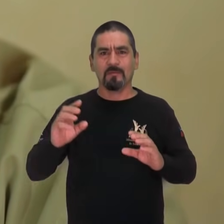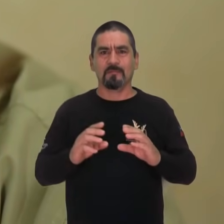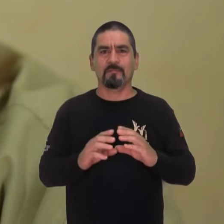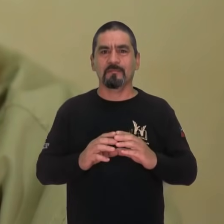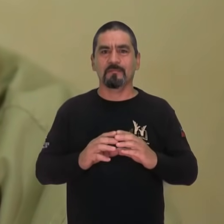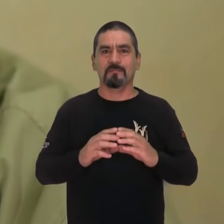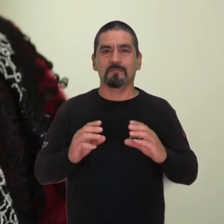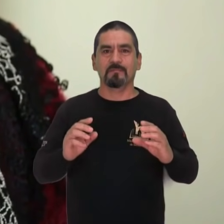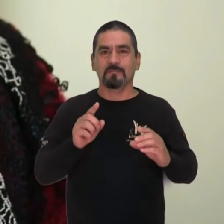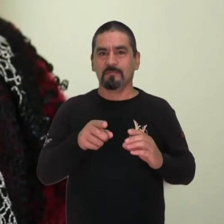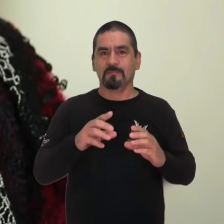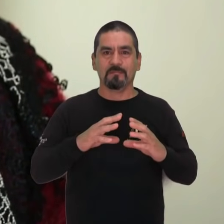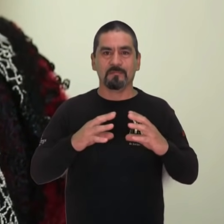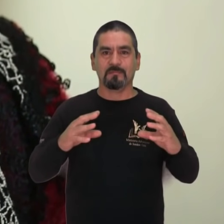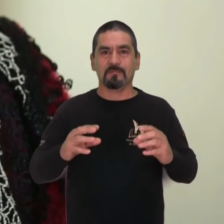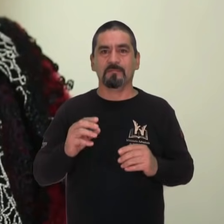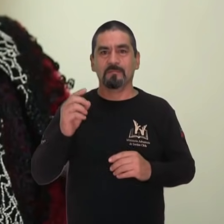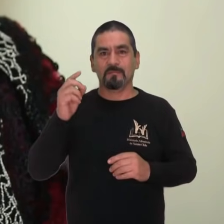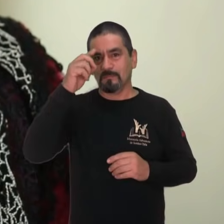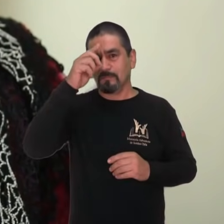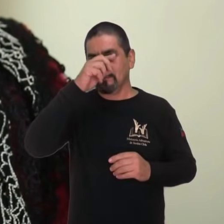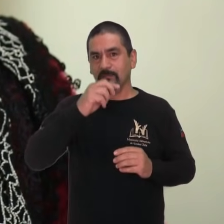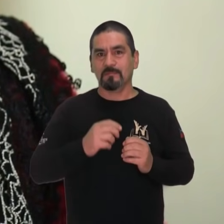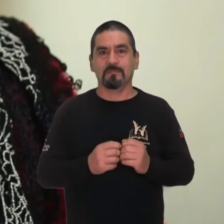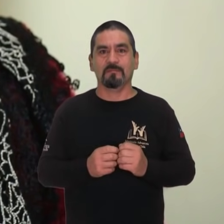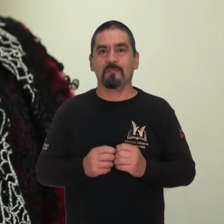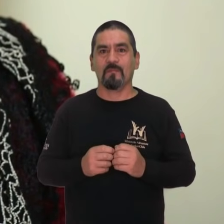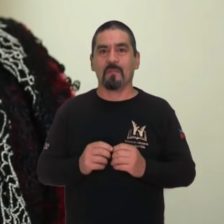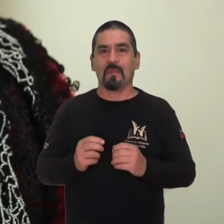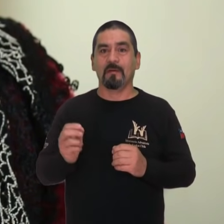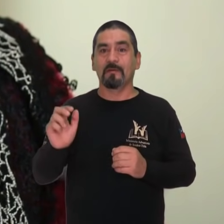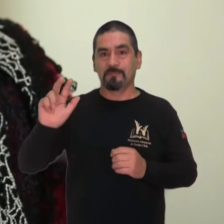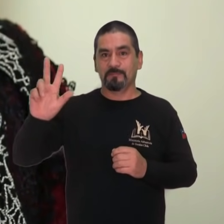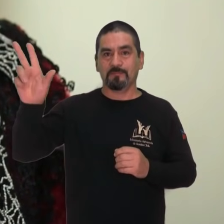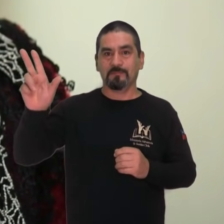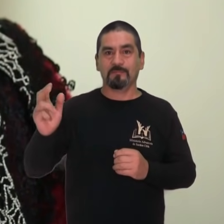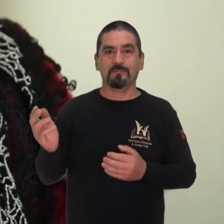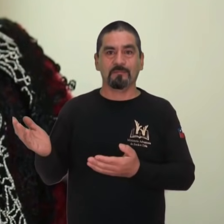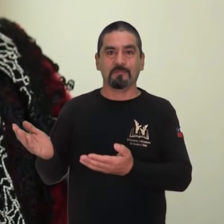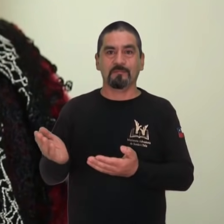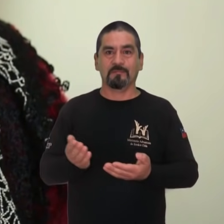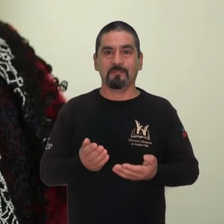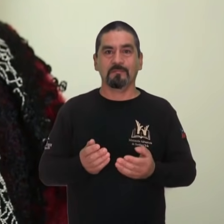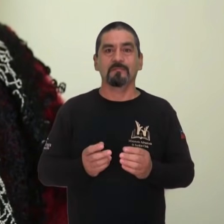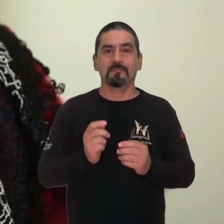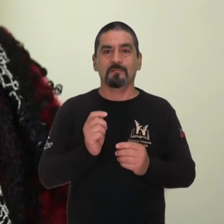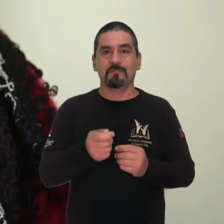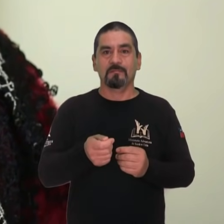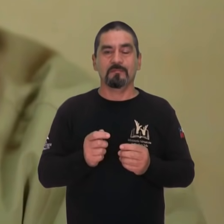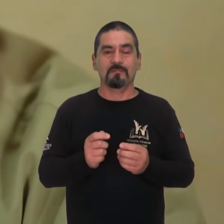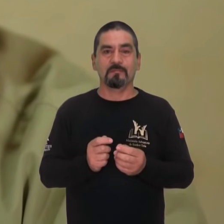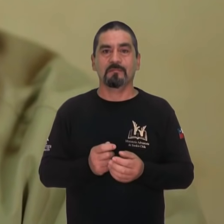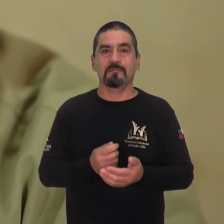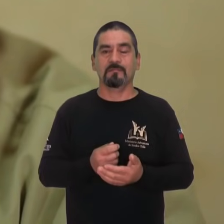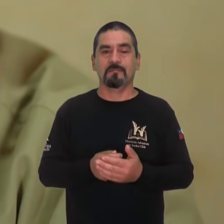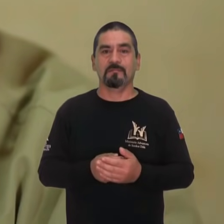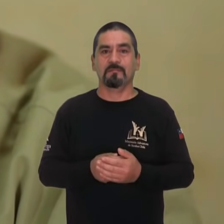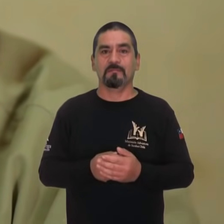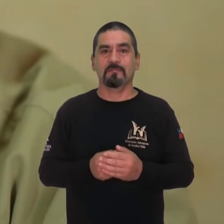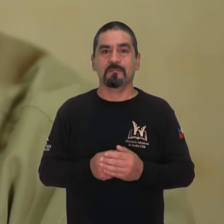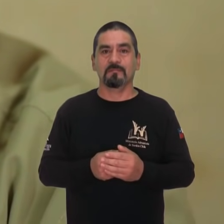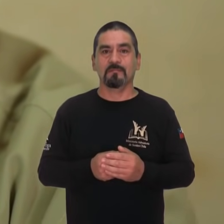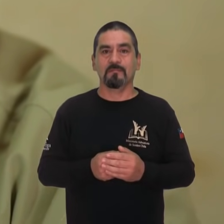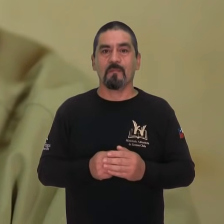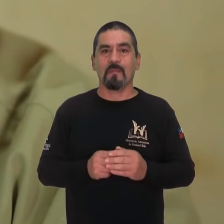diezmo. Dios te está devolviendo ahora el dinero que creías que ibas a necesitar. Creo que